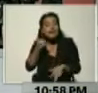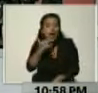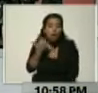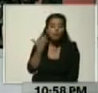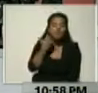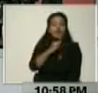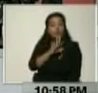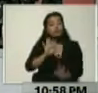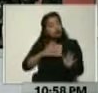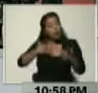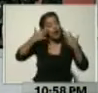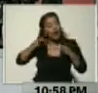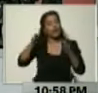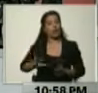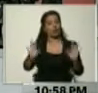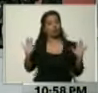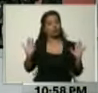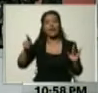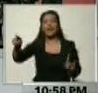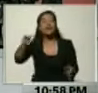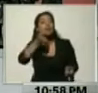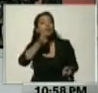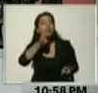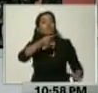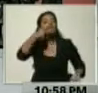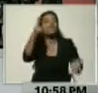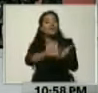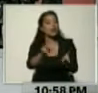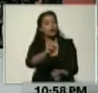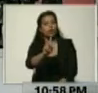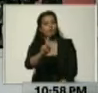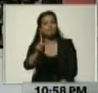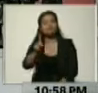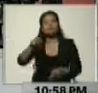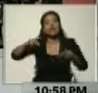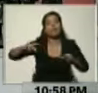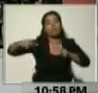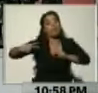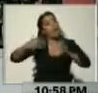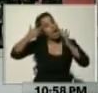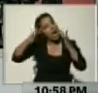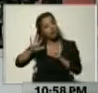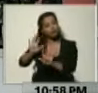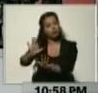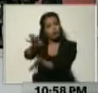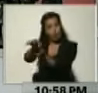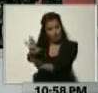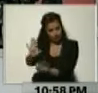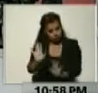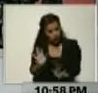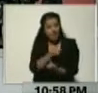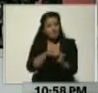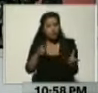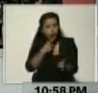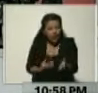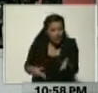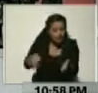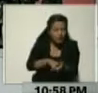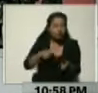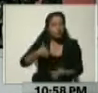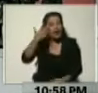Que no haya dicho la verdad, ese es el problema de él. Eso es problema de él. Pero lo reitero aquí en este